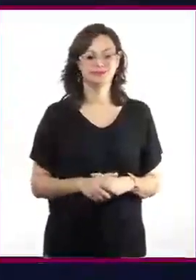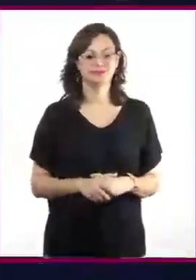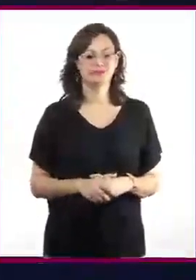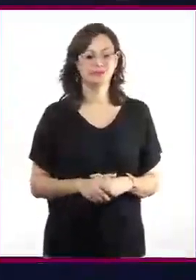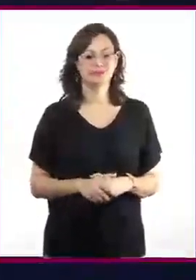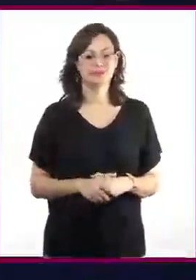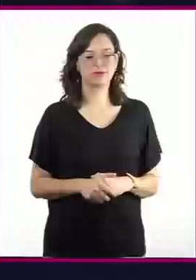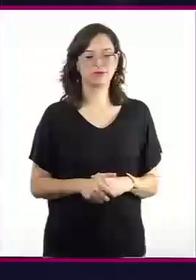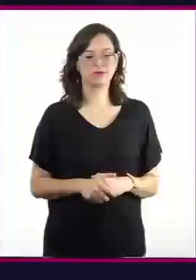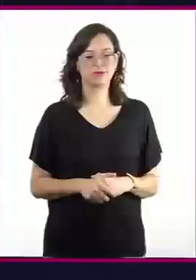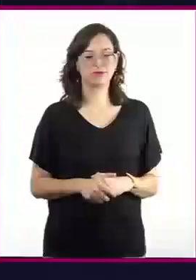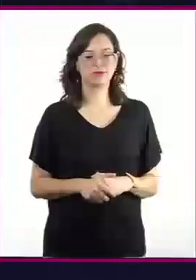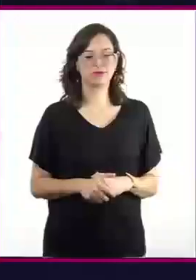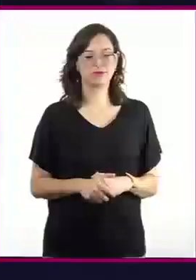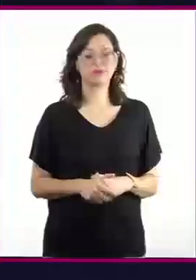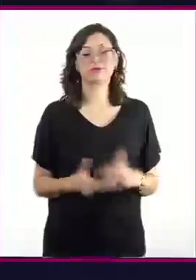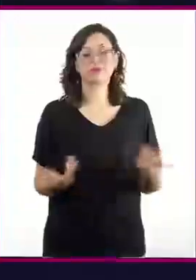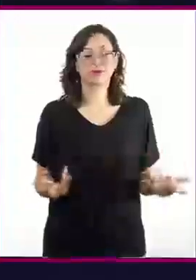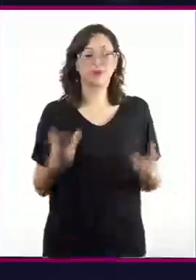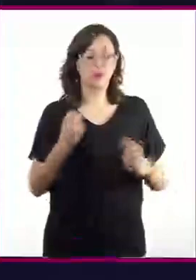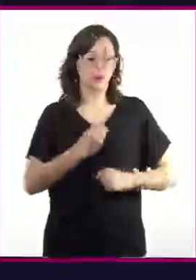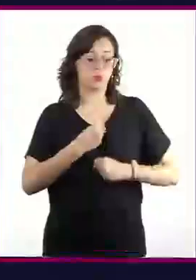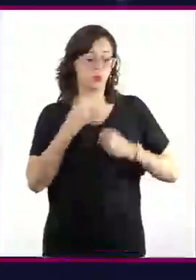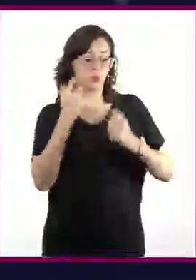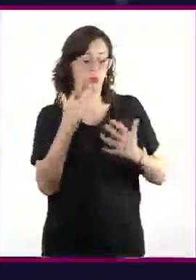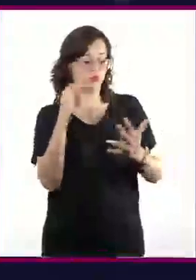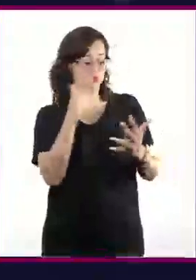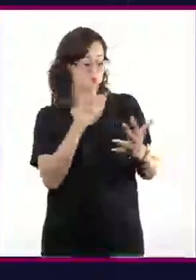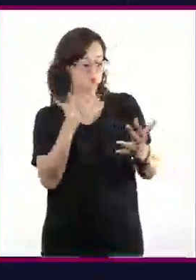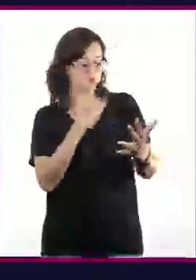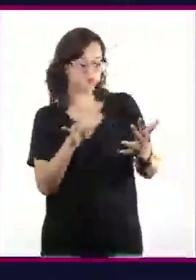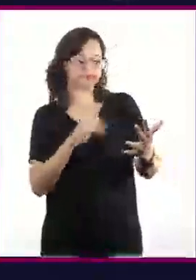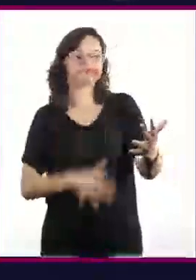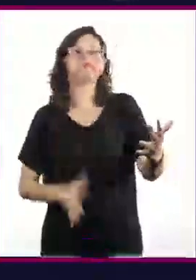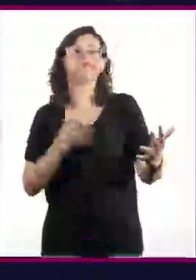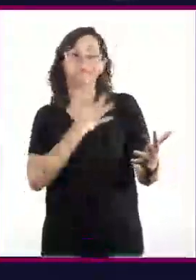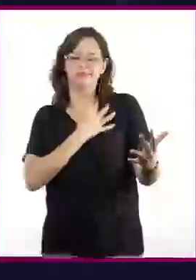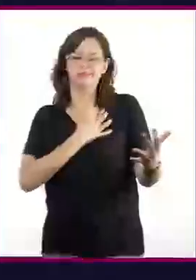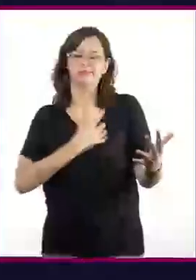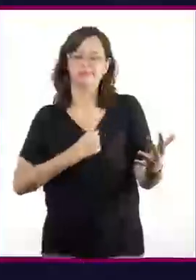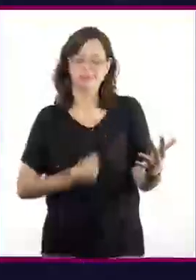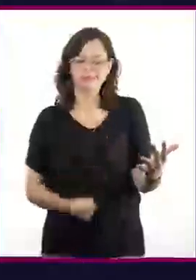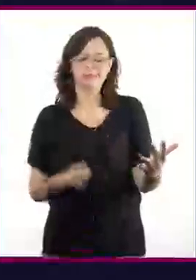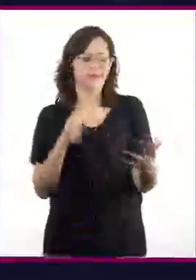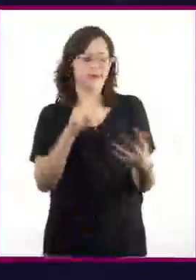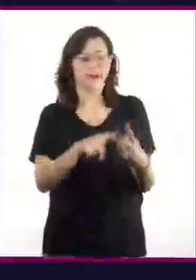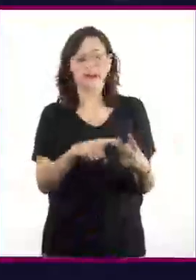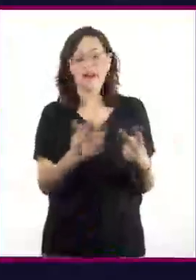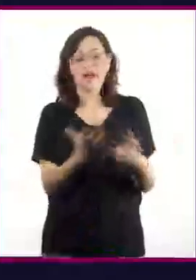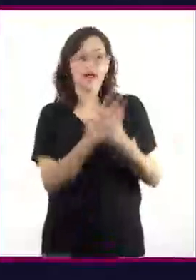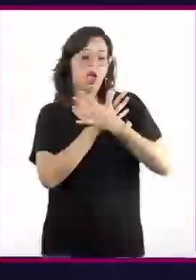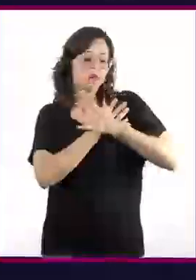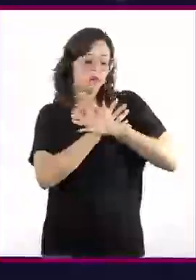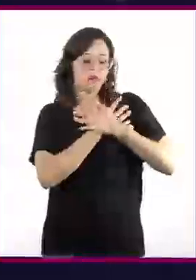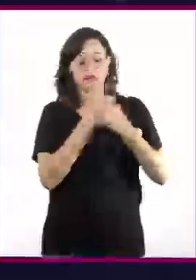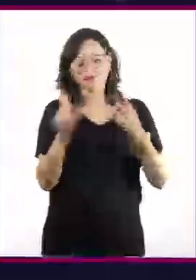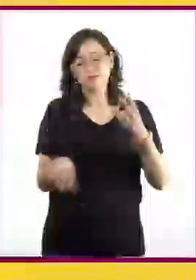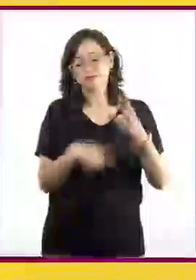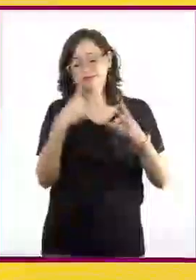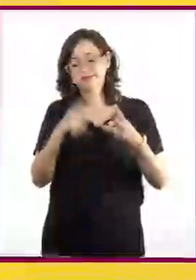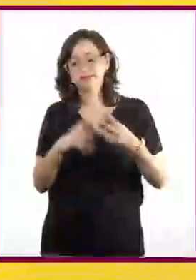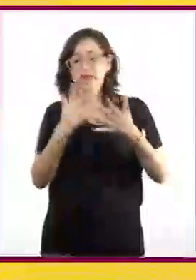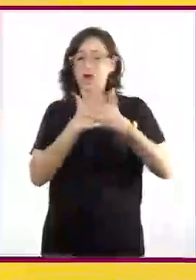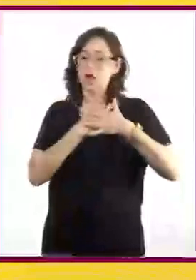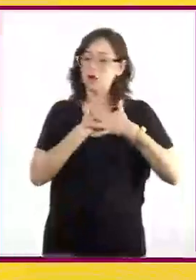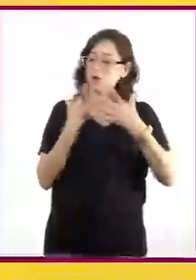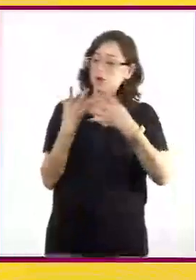La emoción que se experimenta al leer el poema es la tristeza, el amor y la pérdida del amor.